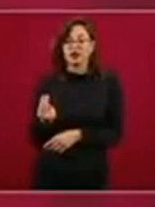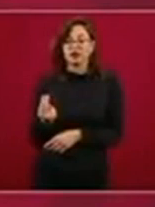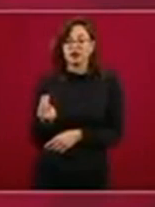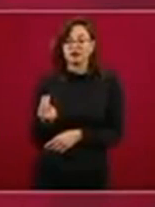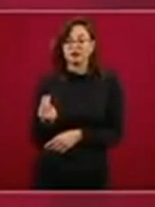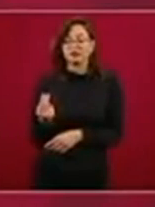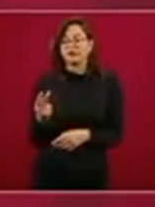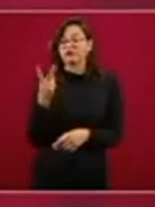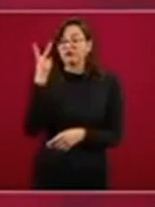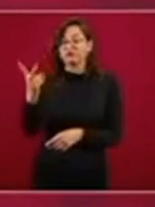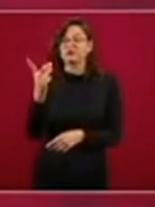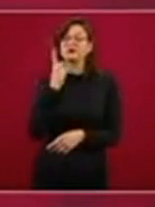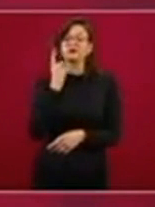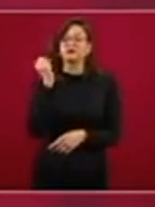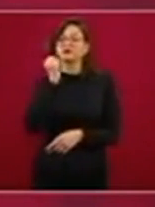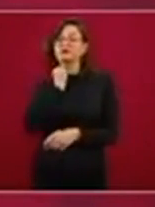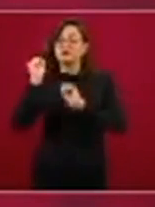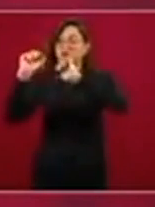en las cámaras.